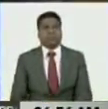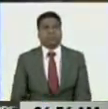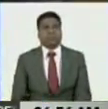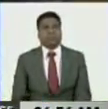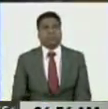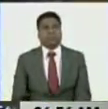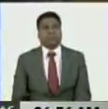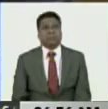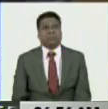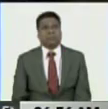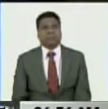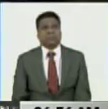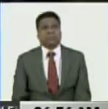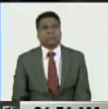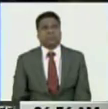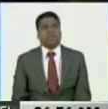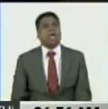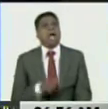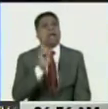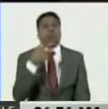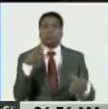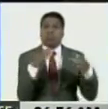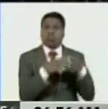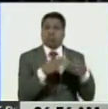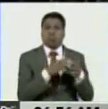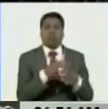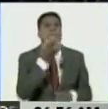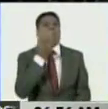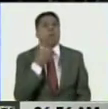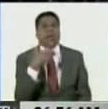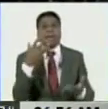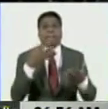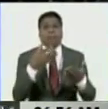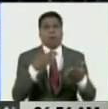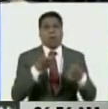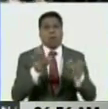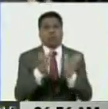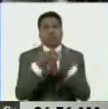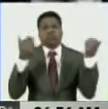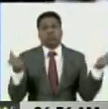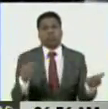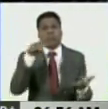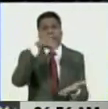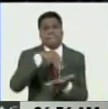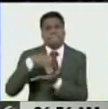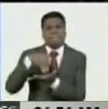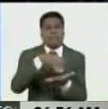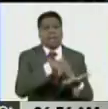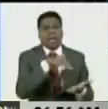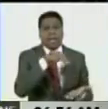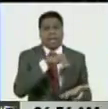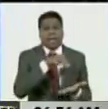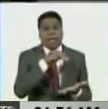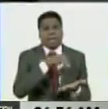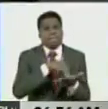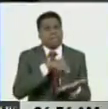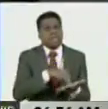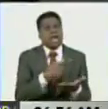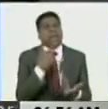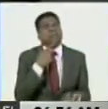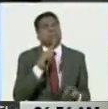múltiples? No, fueron algunos focos en el estado Sucre, Zulia, Miranda. ¿Y qué tipo de hechos exactamente ocurrieron?